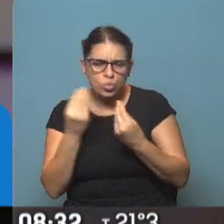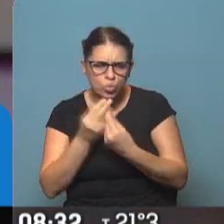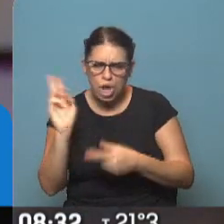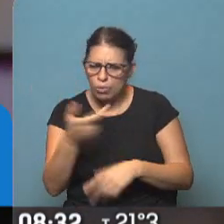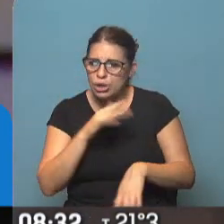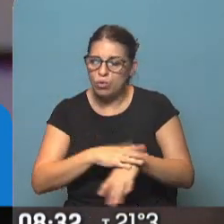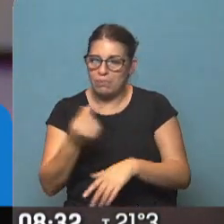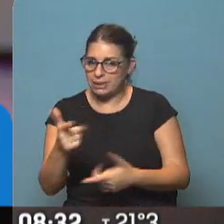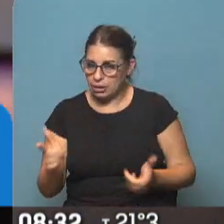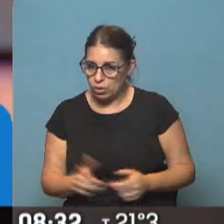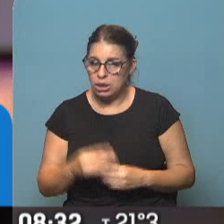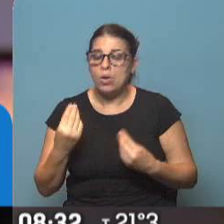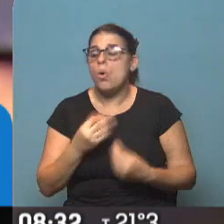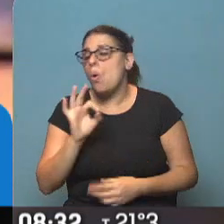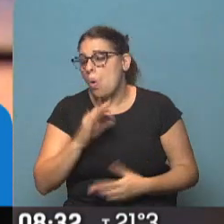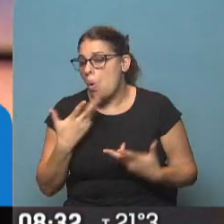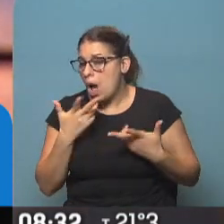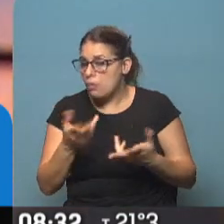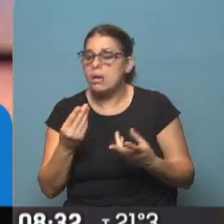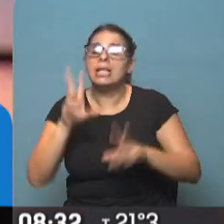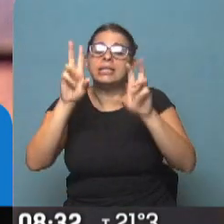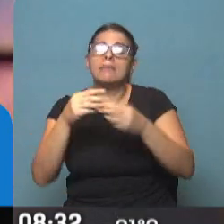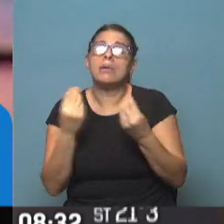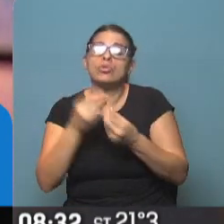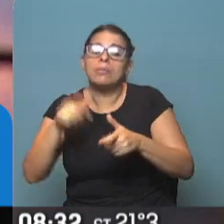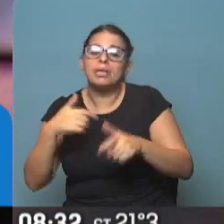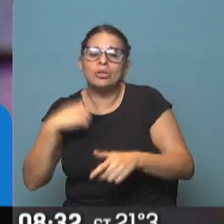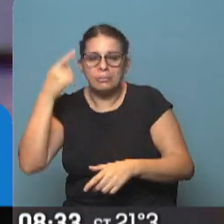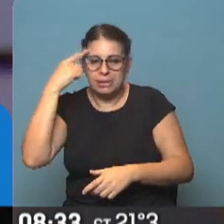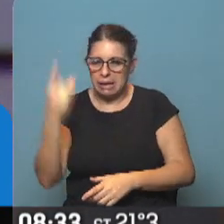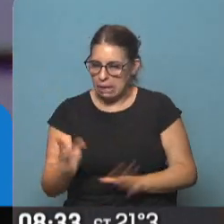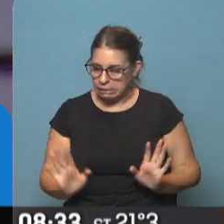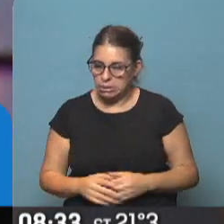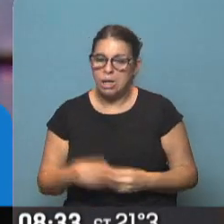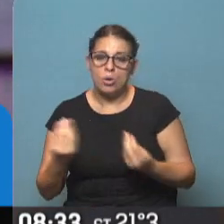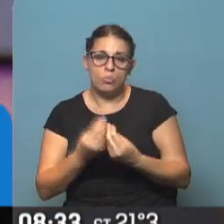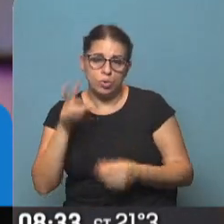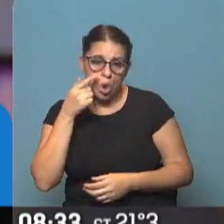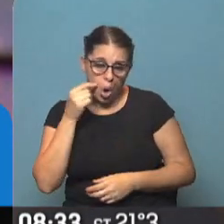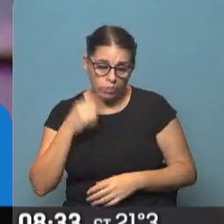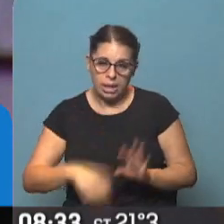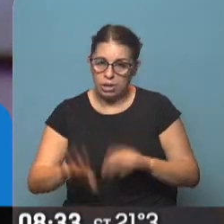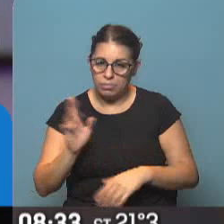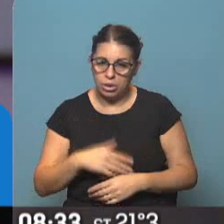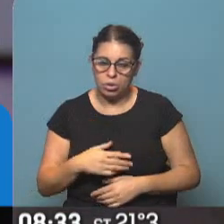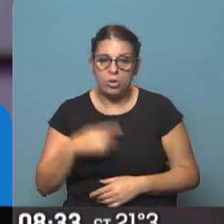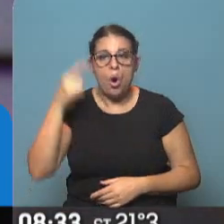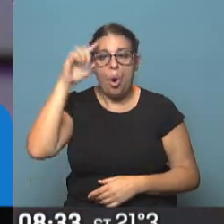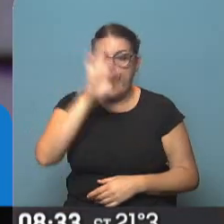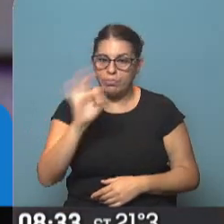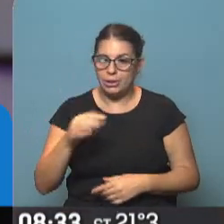que para muchos es casi hipócrita porque hay muchos hombres que por ahí están en una postura